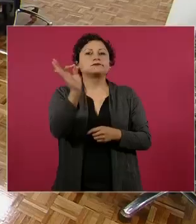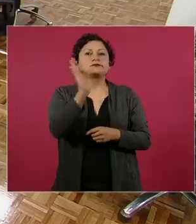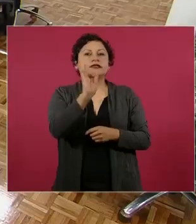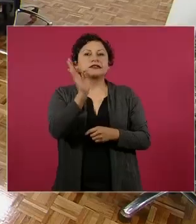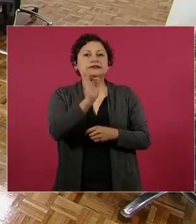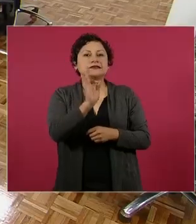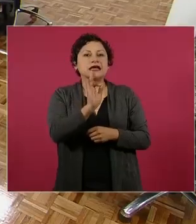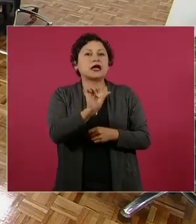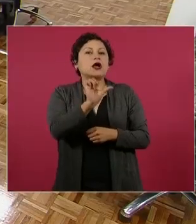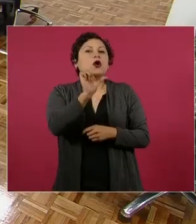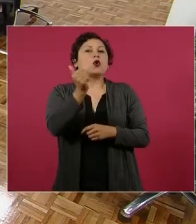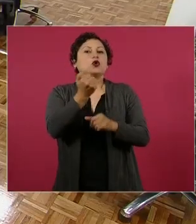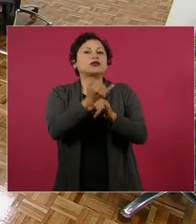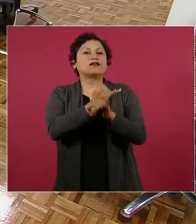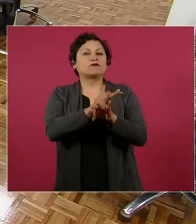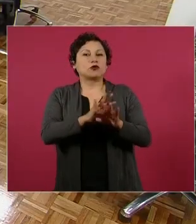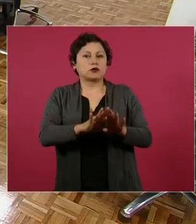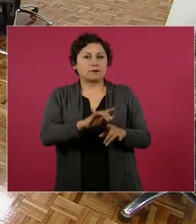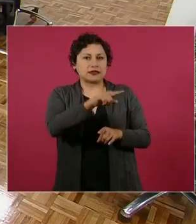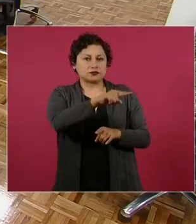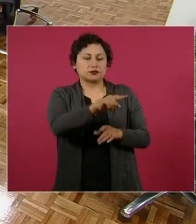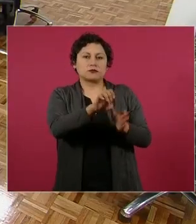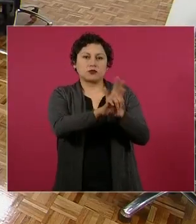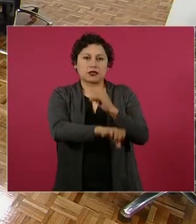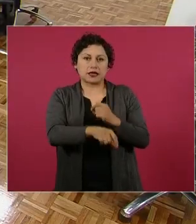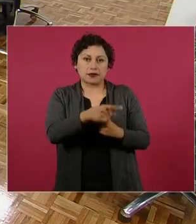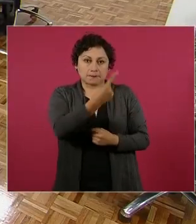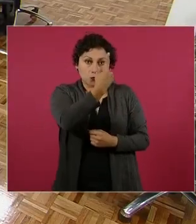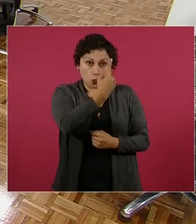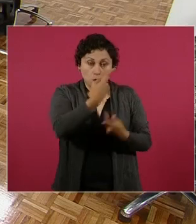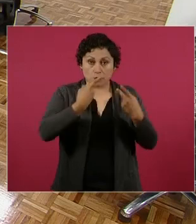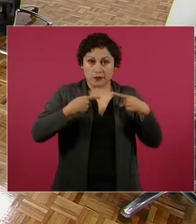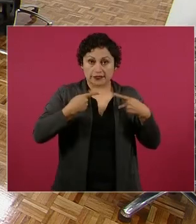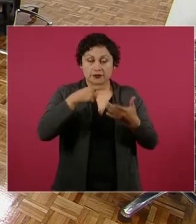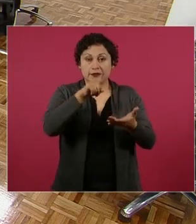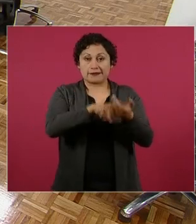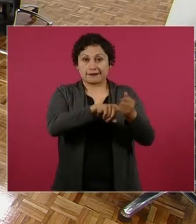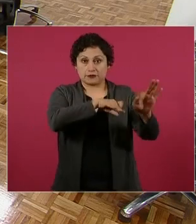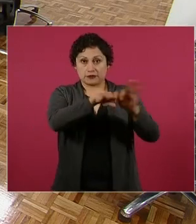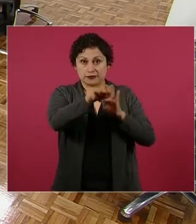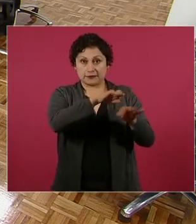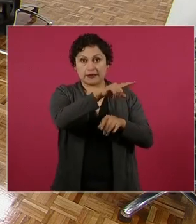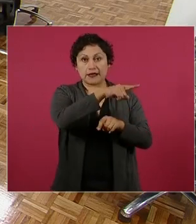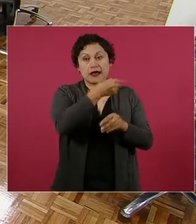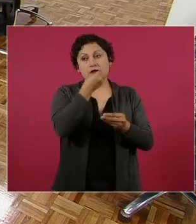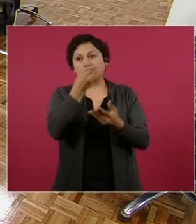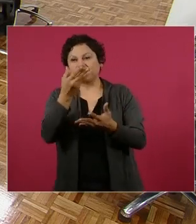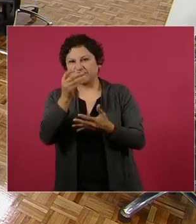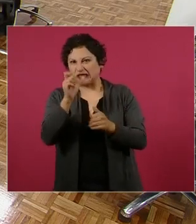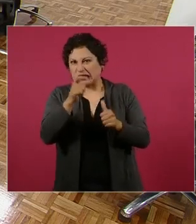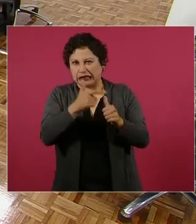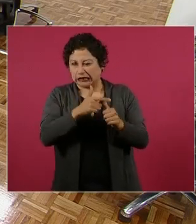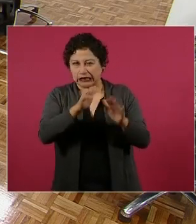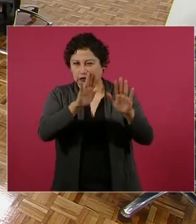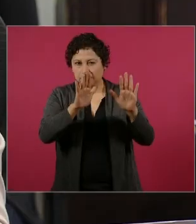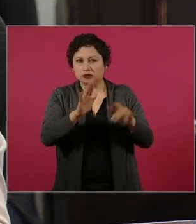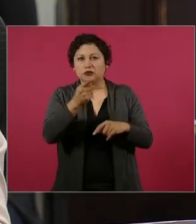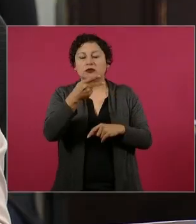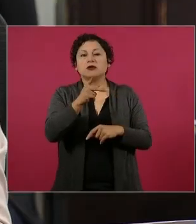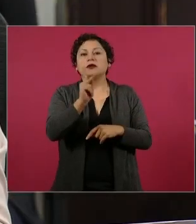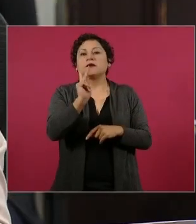confidencial que hizo algún empleado, pero no tuvo que ver en ese momento con